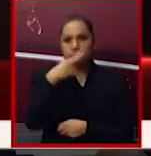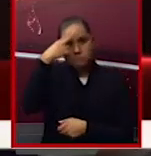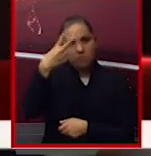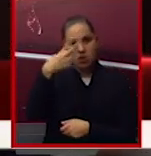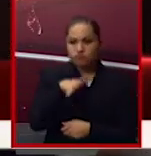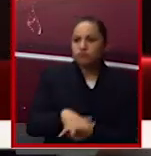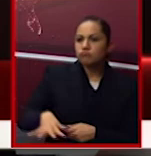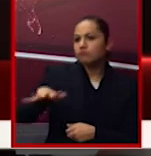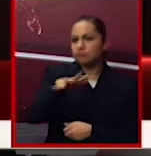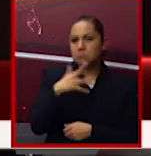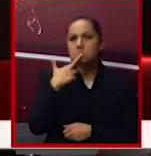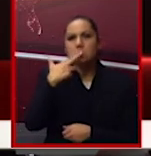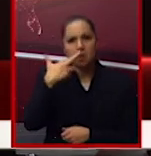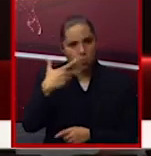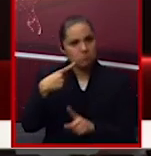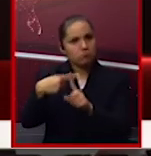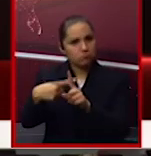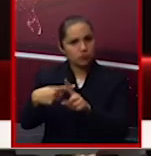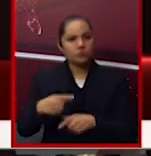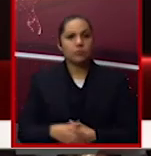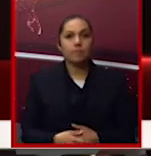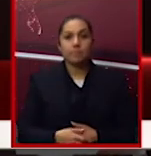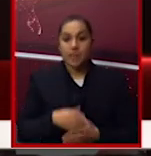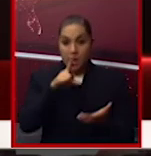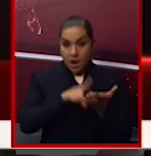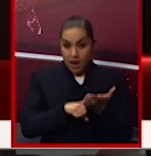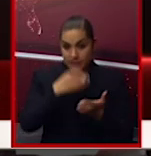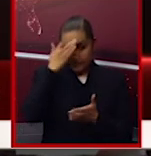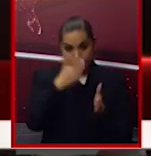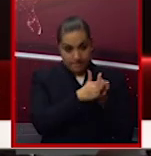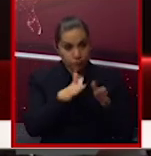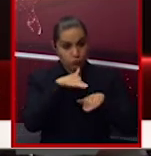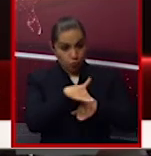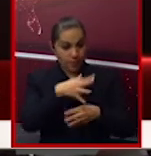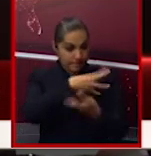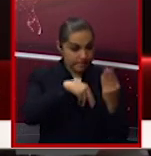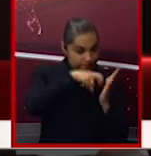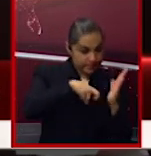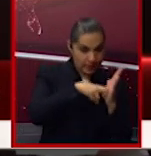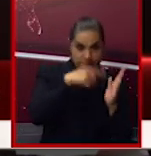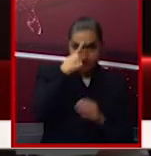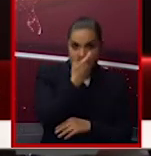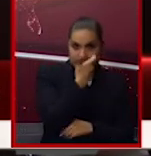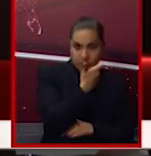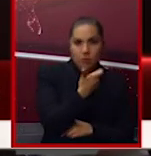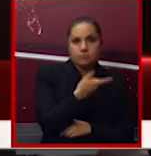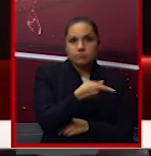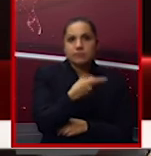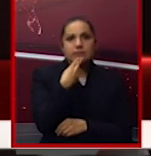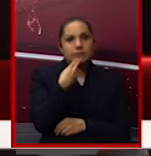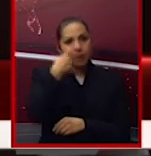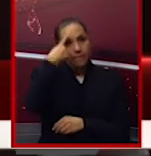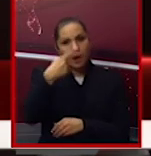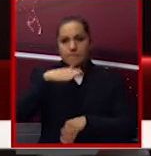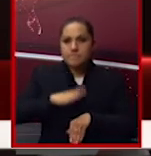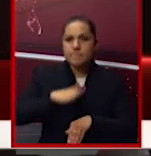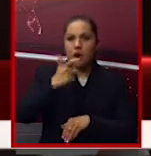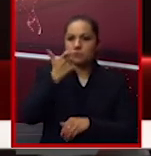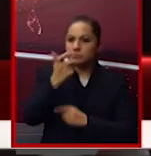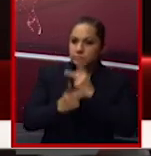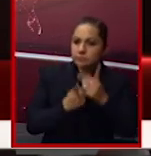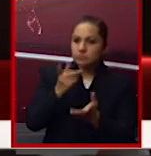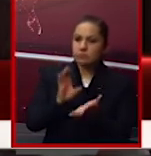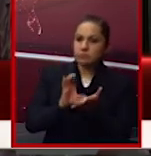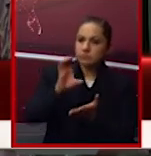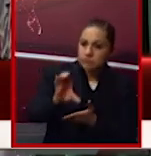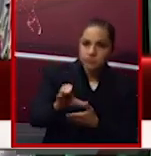reforma financiera se democratizó el acceso a los créditos y con mejores condiciones. El crédito otorgado